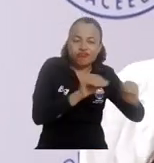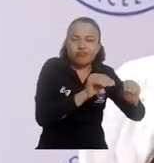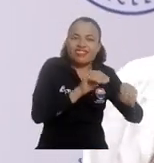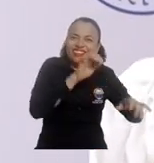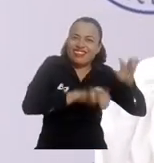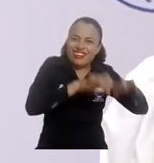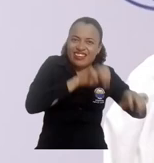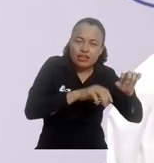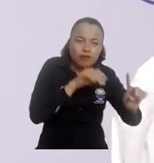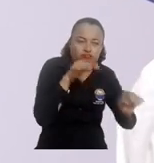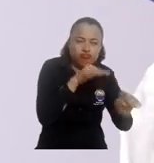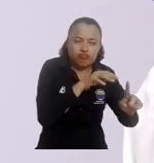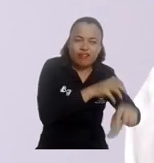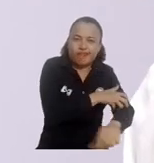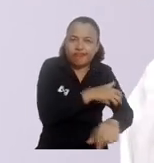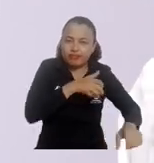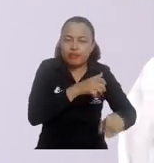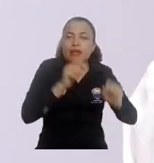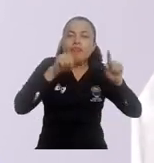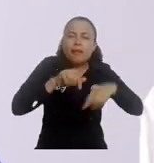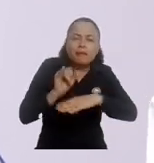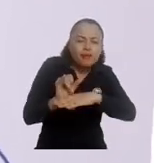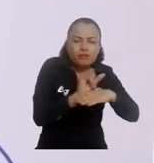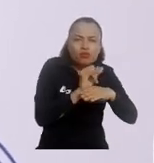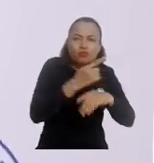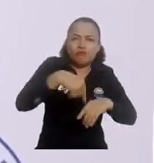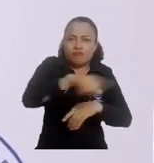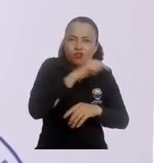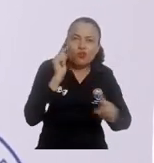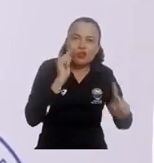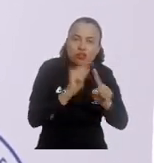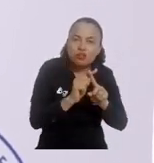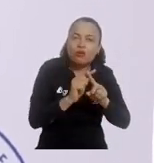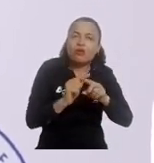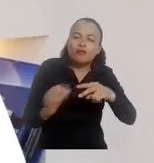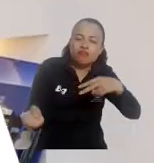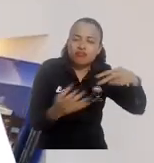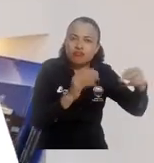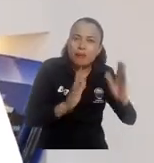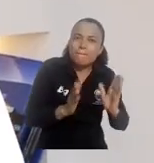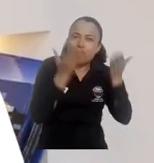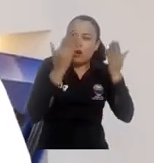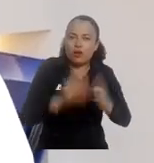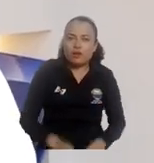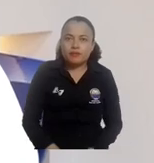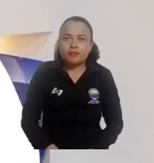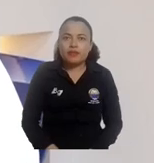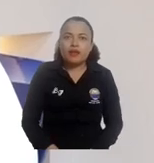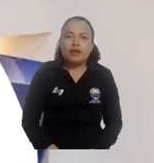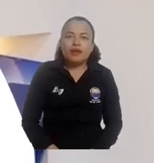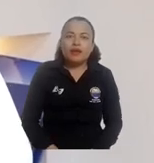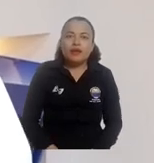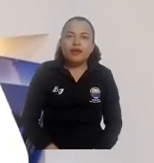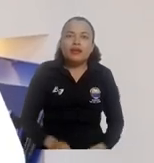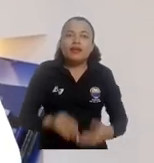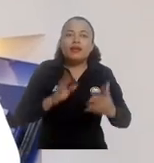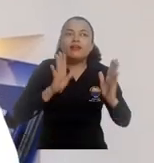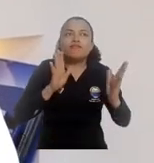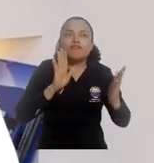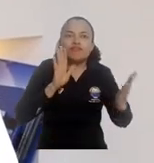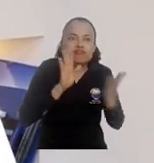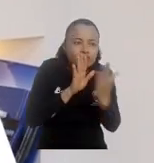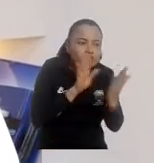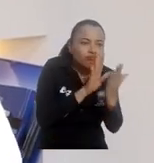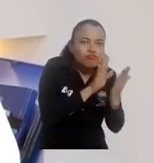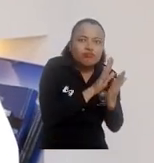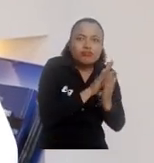de la Secretaría, de las instituciones, para trabajar en ese propósito de mejorar la calidad de la educación en Santa Marta. Cerrando brechas en cuanto a que